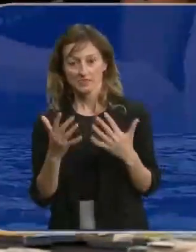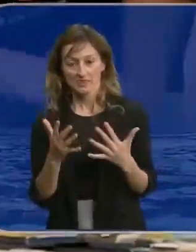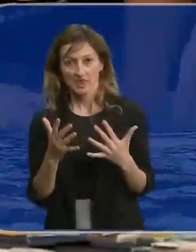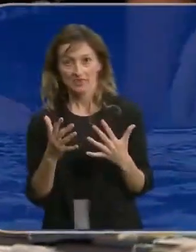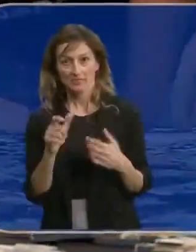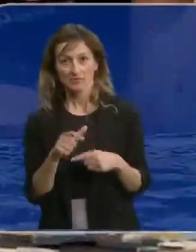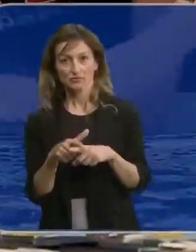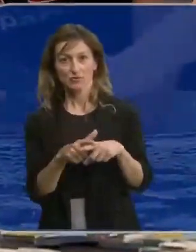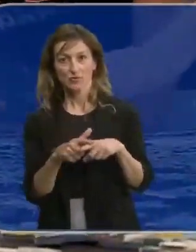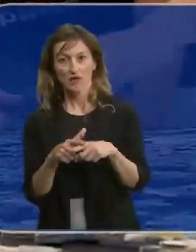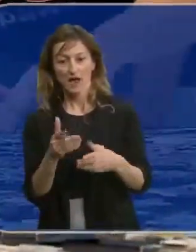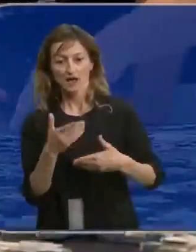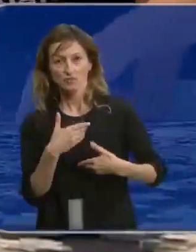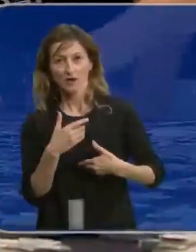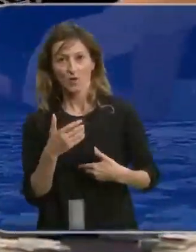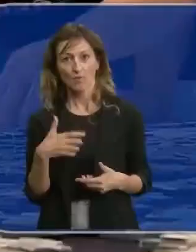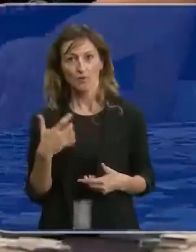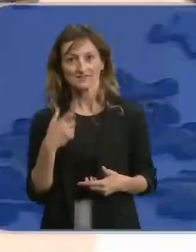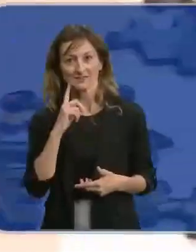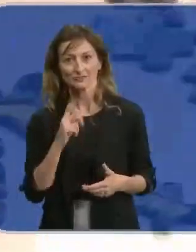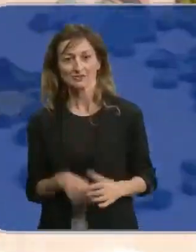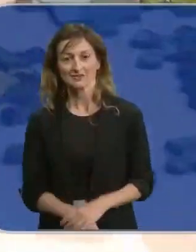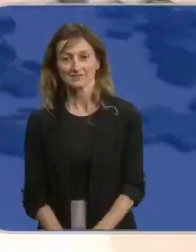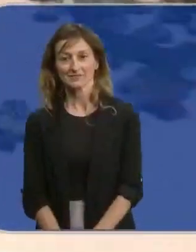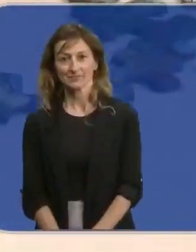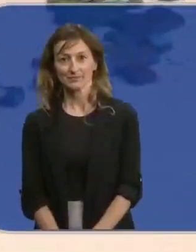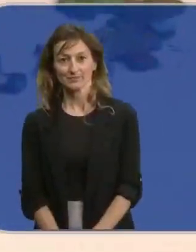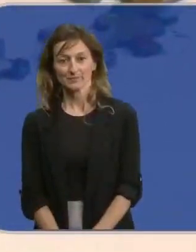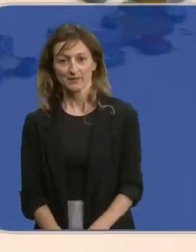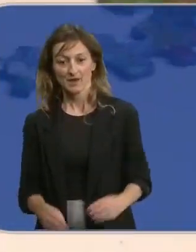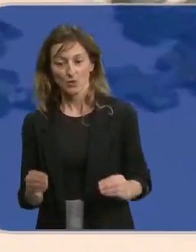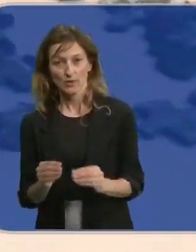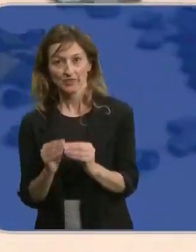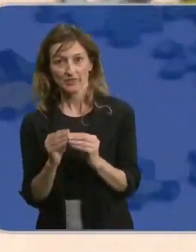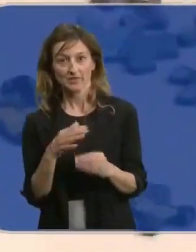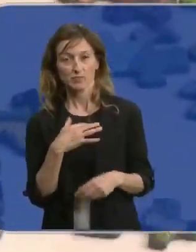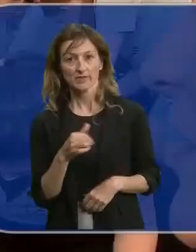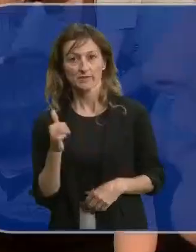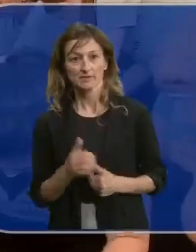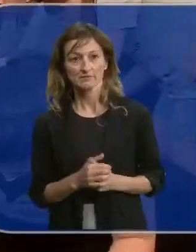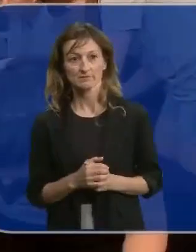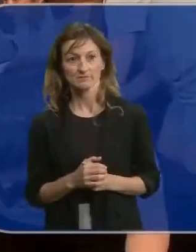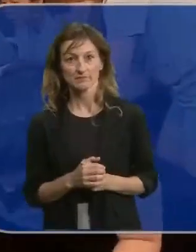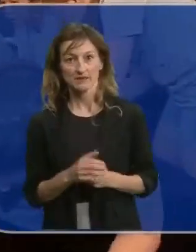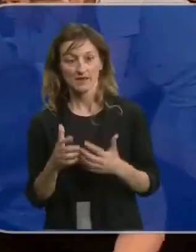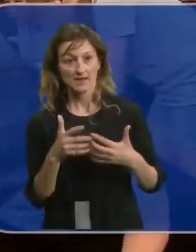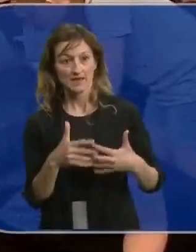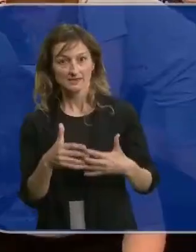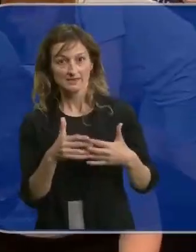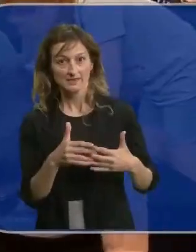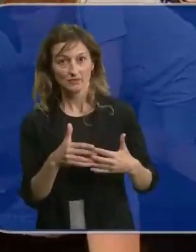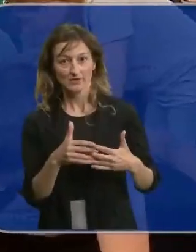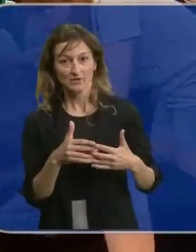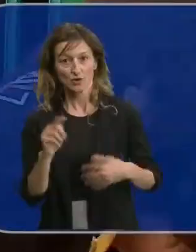Entre 10 no sé si nos ayudamos o no o nos molestamos todos coinciden en Quién tiene más posibilidades Estados Unidos van